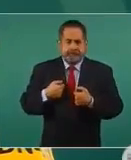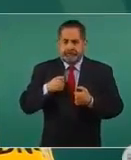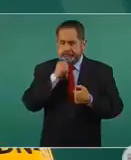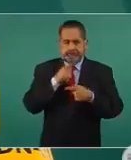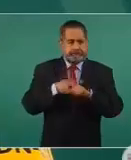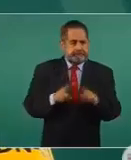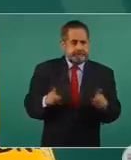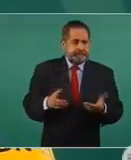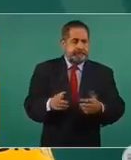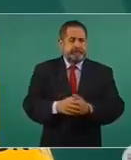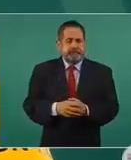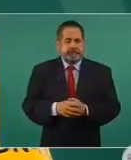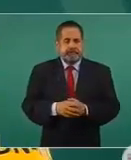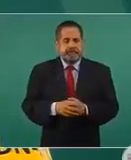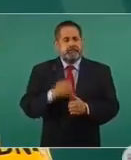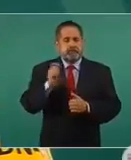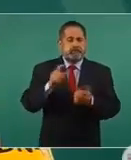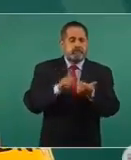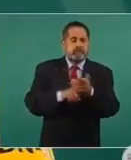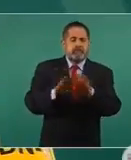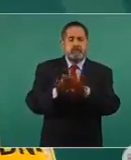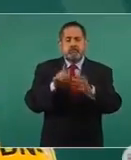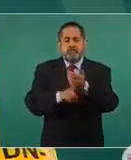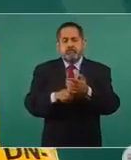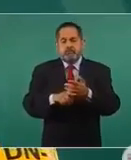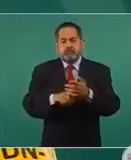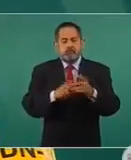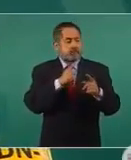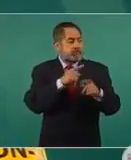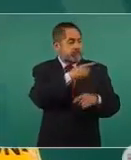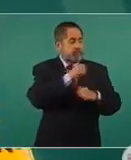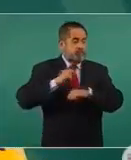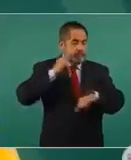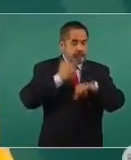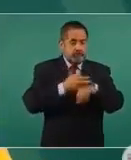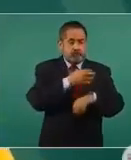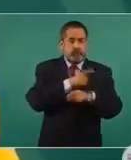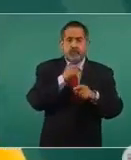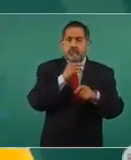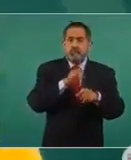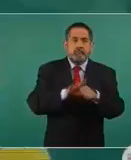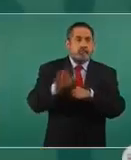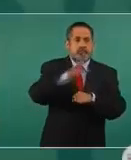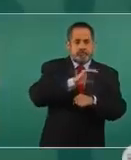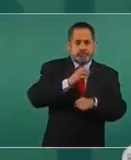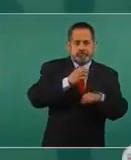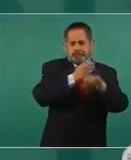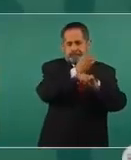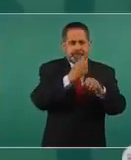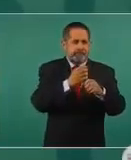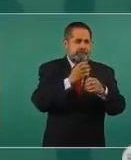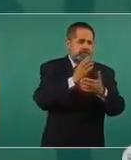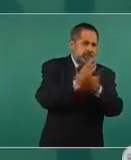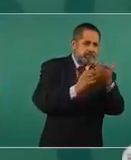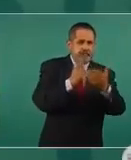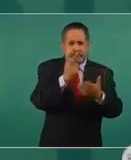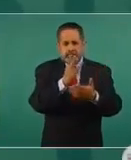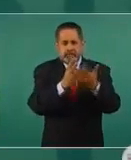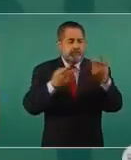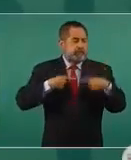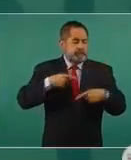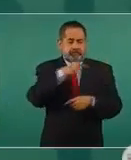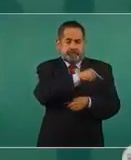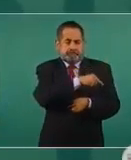de responsabilidad, que normalmente ocupan un estado, o hay estados que los tenemos divididos en 2 o en 3